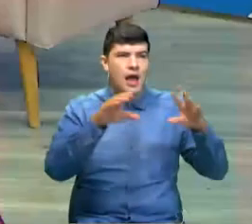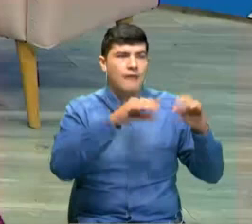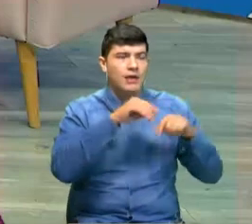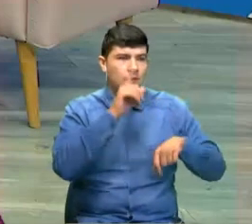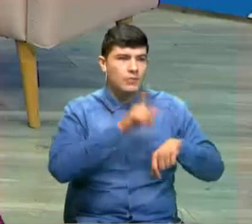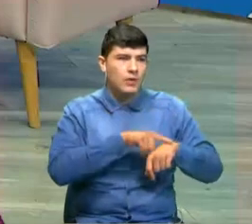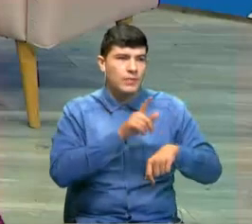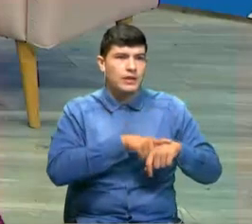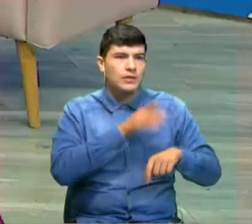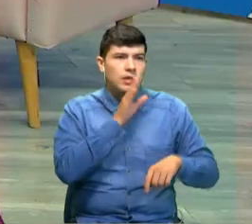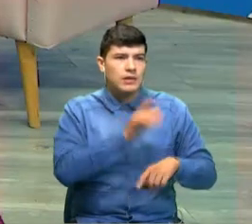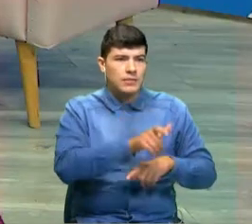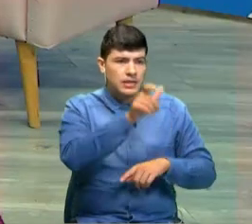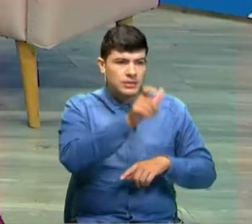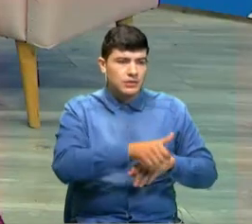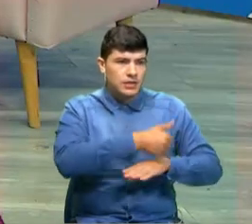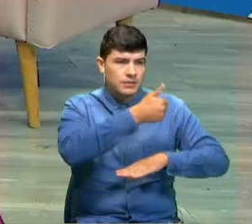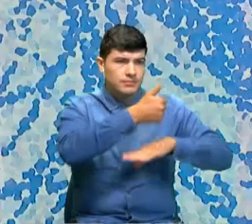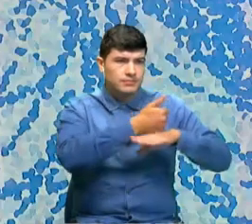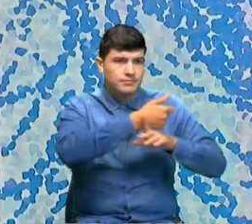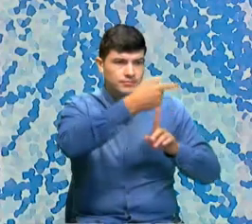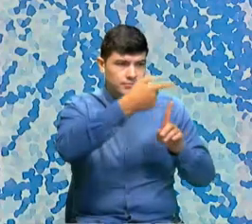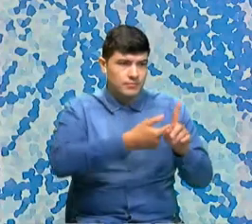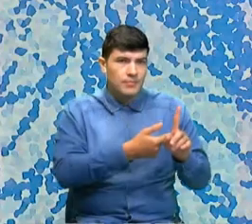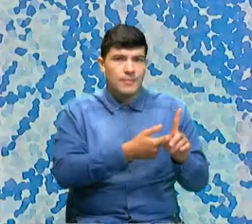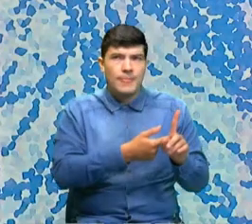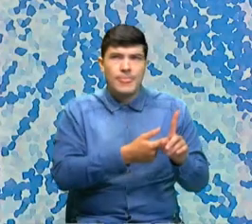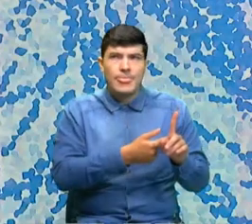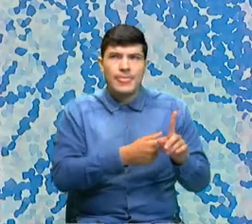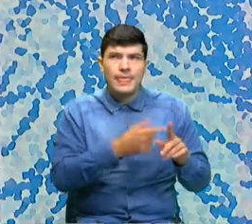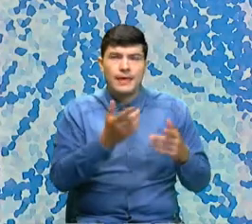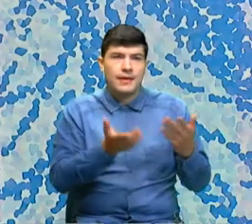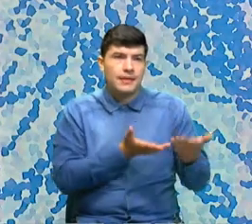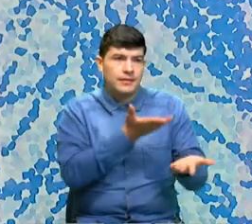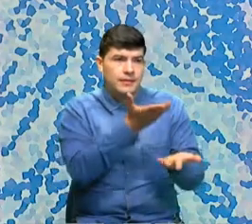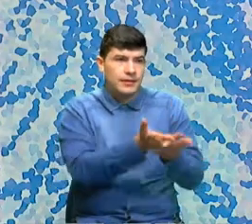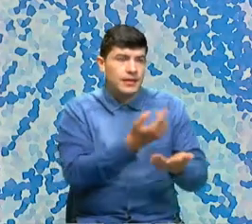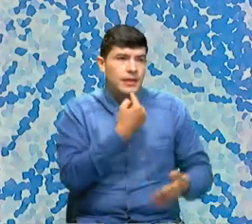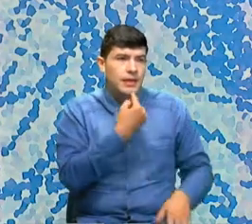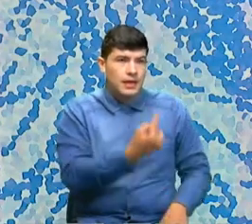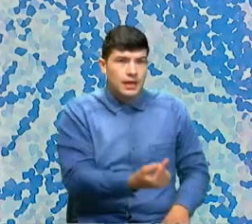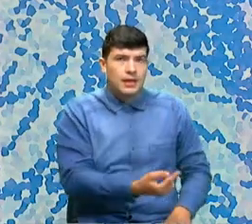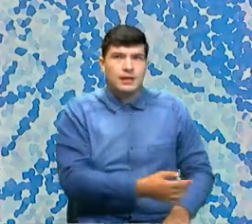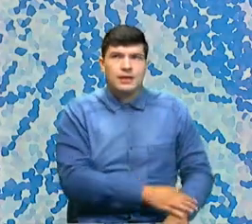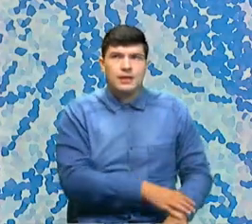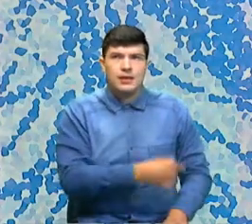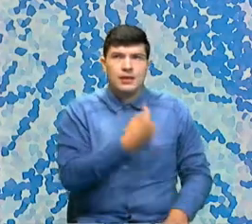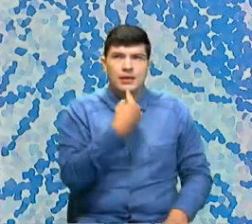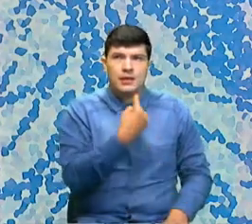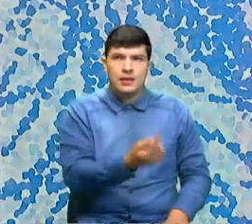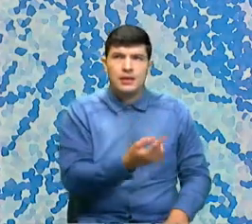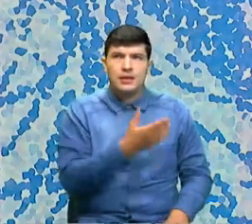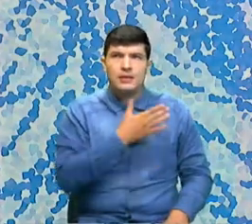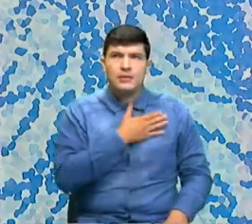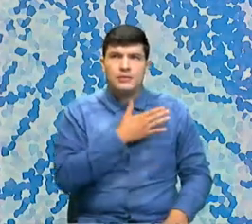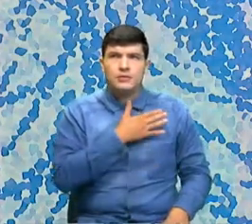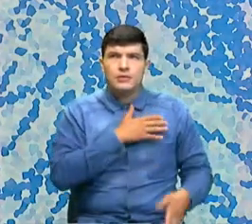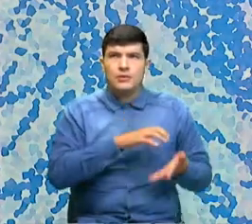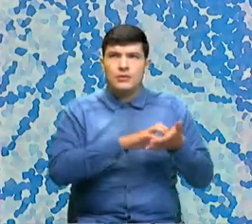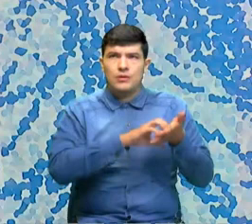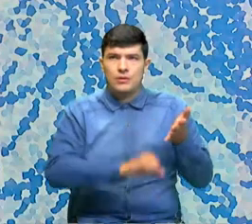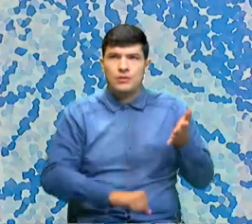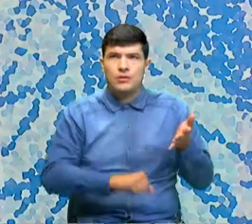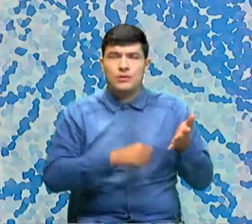dado con el arrendador y precisamente manifestar que va a ser el descuento del canon